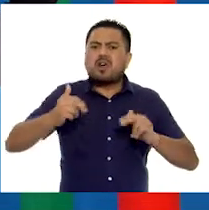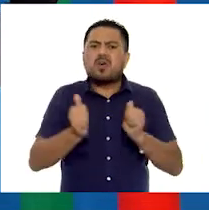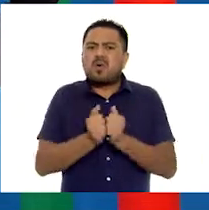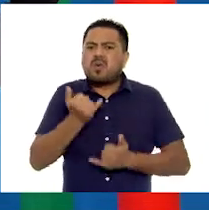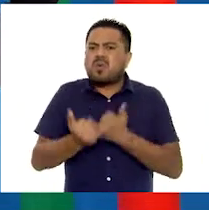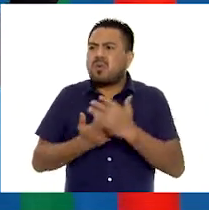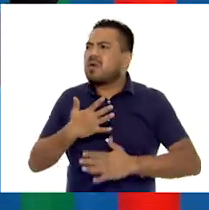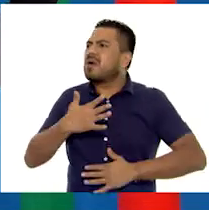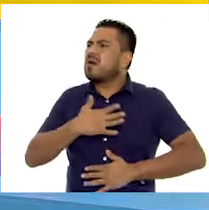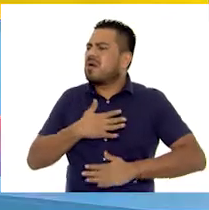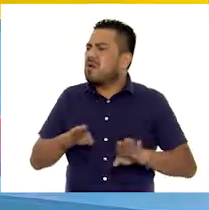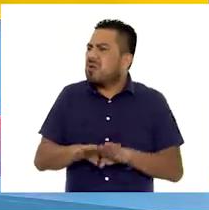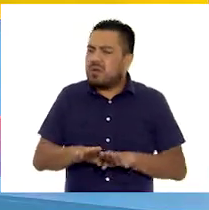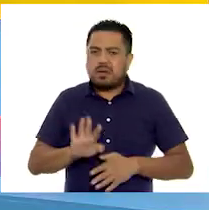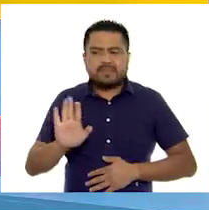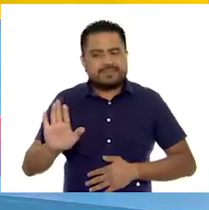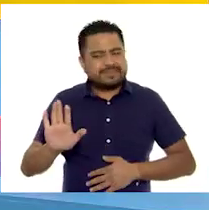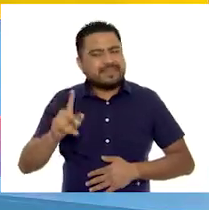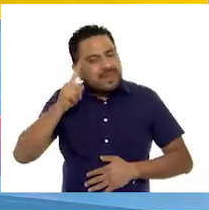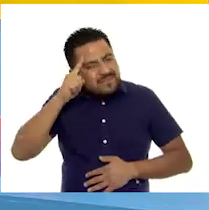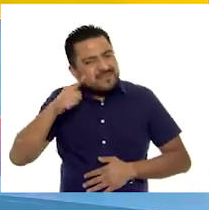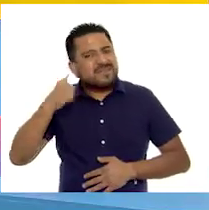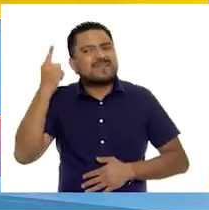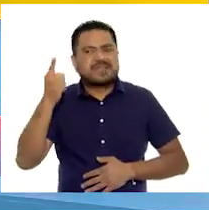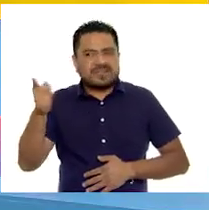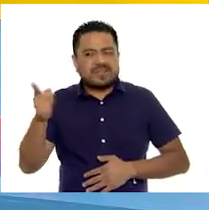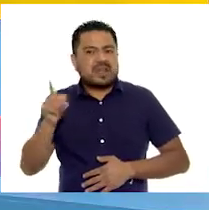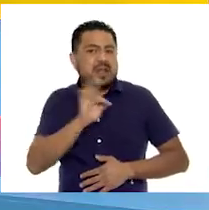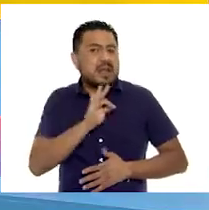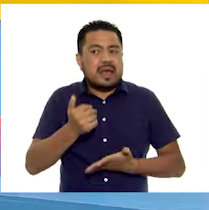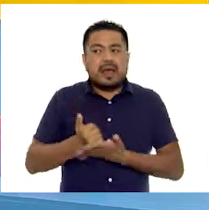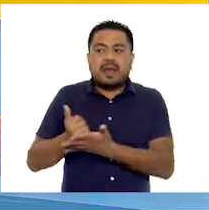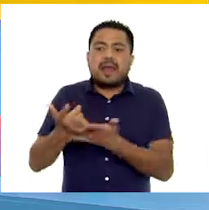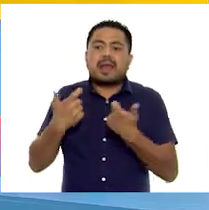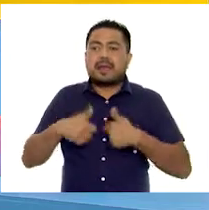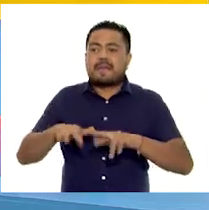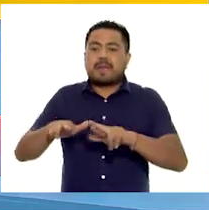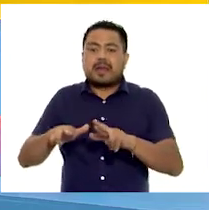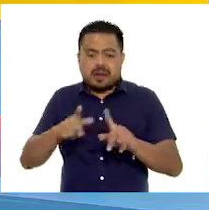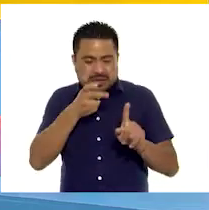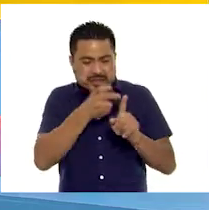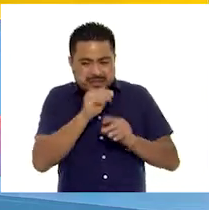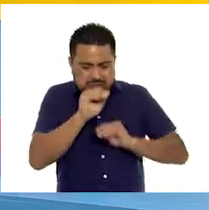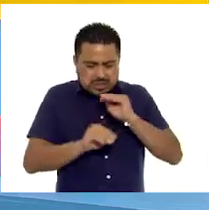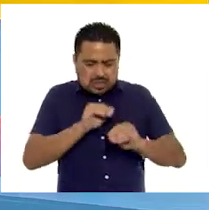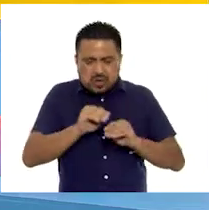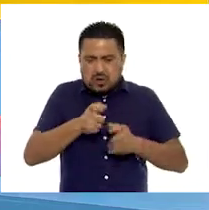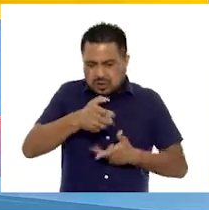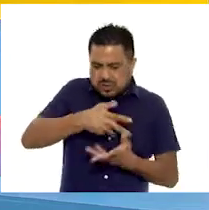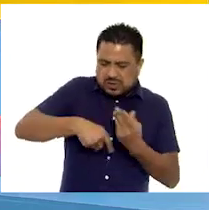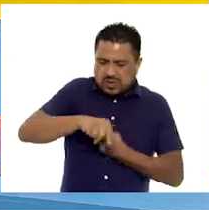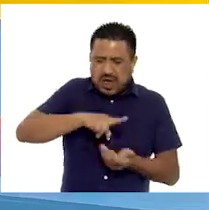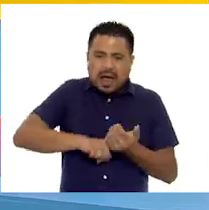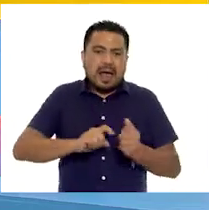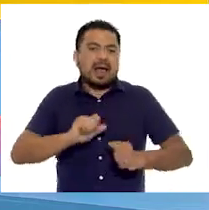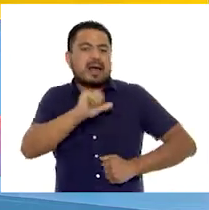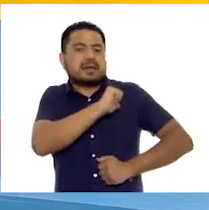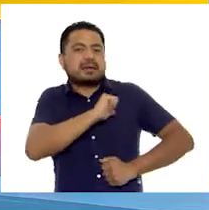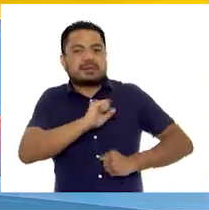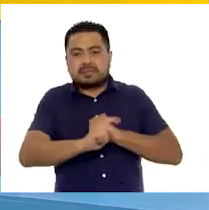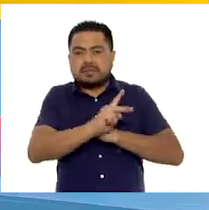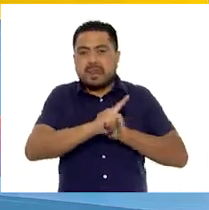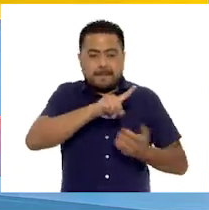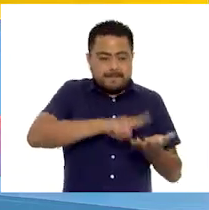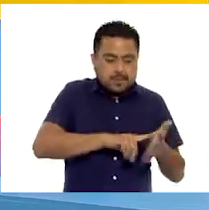juego muy fácil tu torre puede ayudarnos a representar esta estructura socio-económica en nuestro país que de